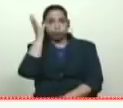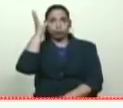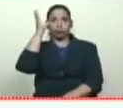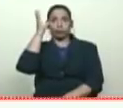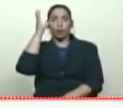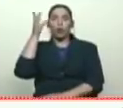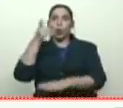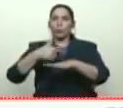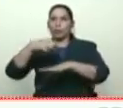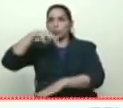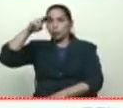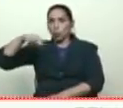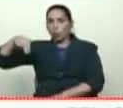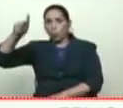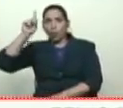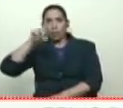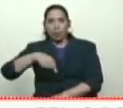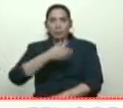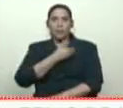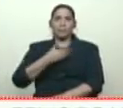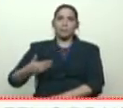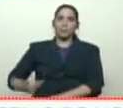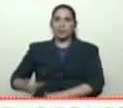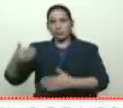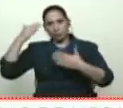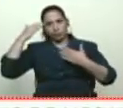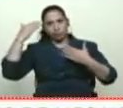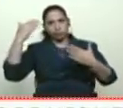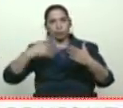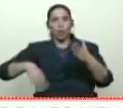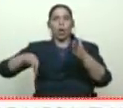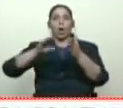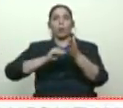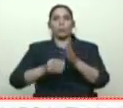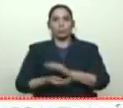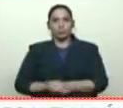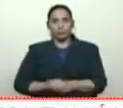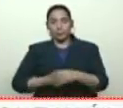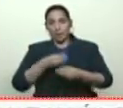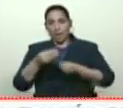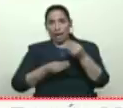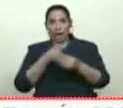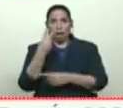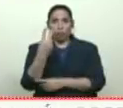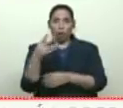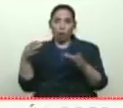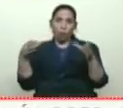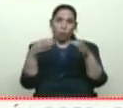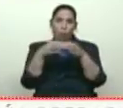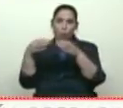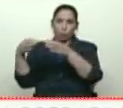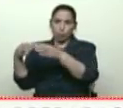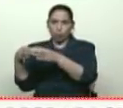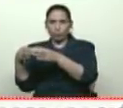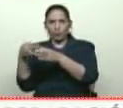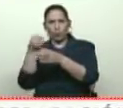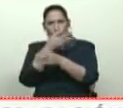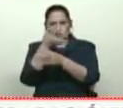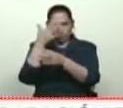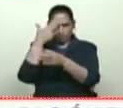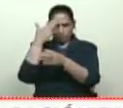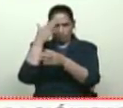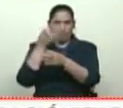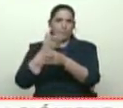noruego, el presidente la ha saludado reiteradamente, se han realizado dos reuniones. Ustedes saben que